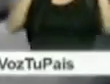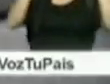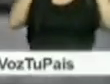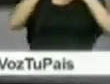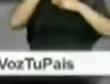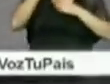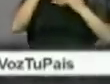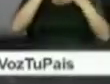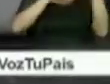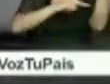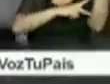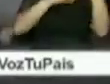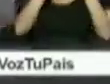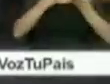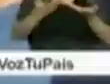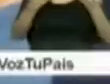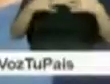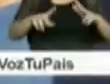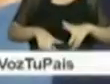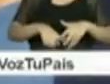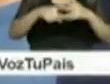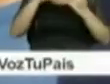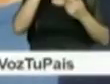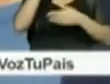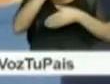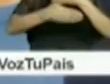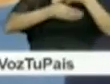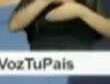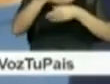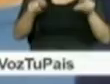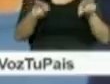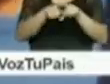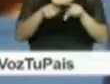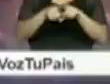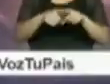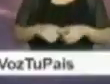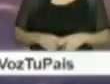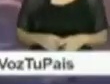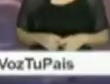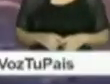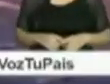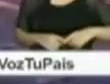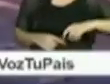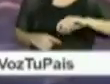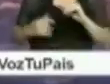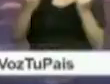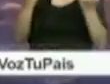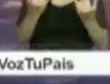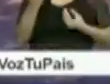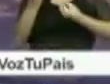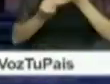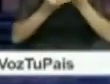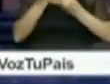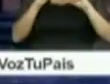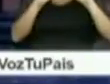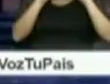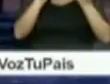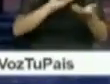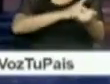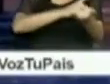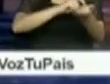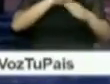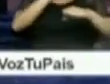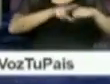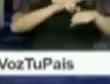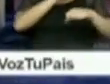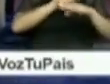la programación off ya arrancó y esto es una fiesta que se está viviendo ya. En esta ocasión, la Compañía Nacional de Danza